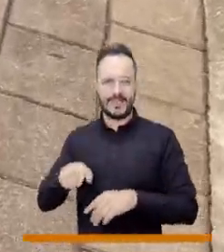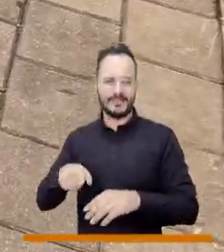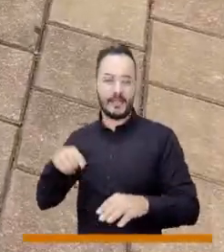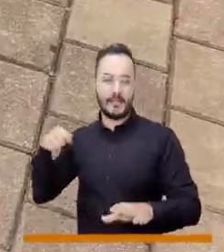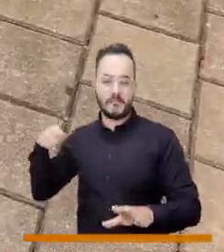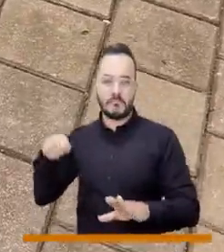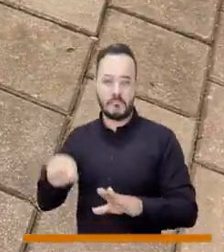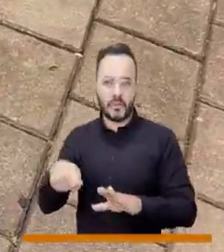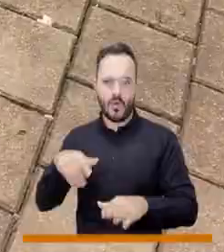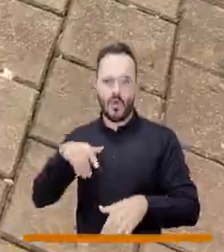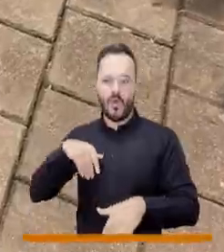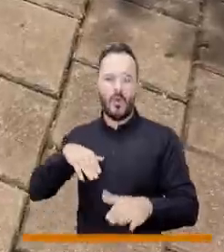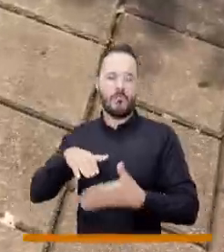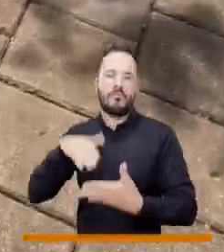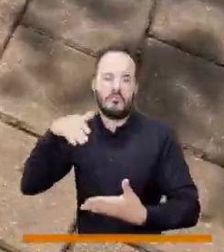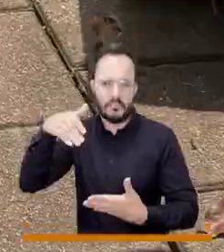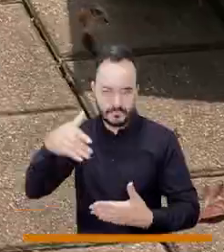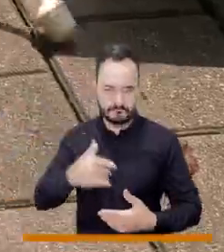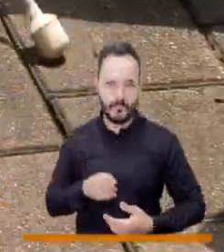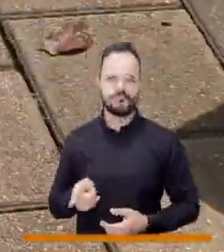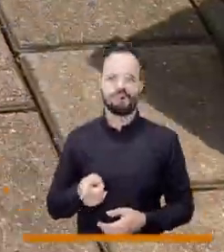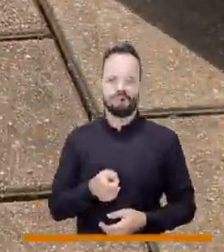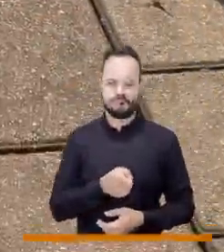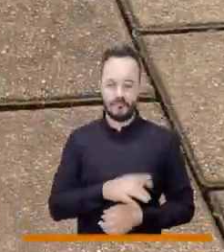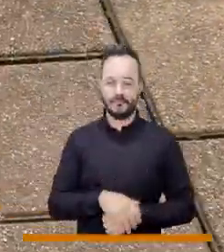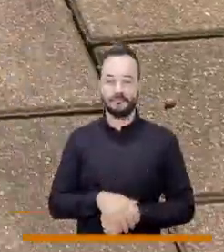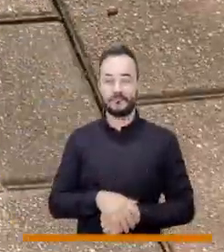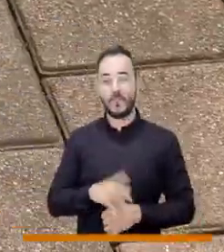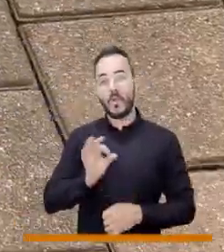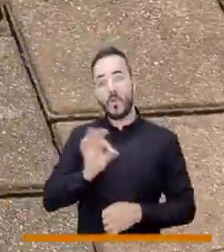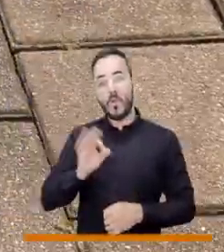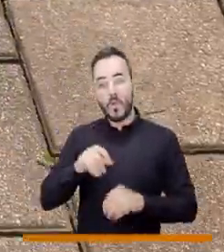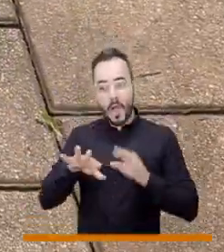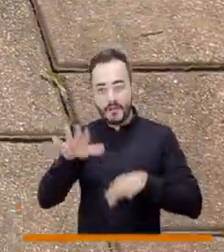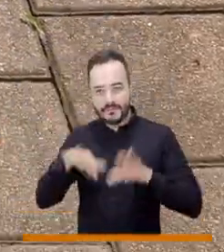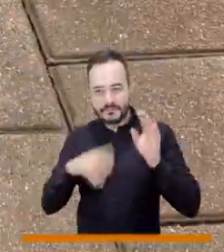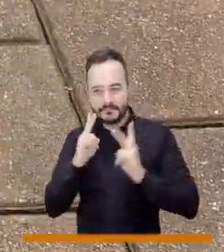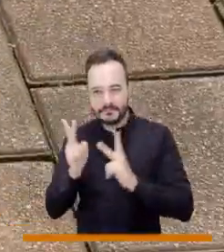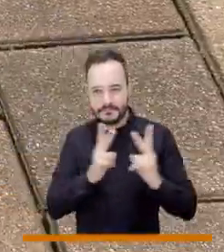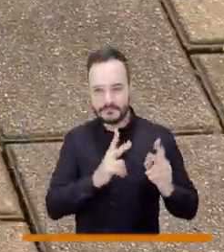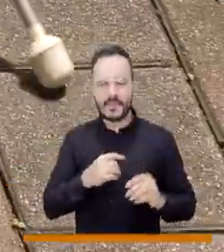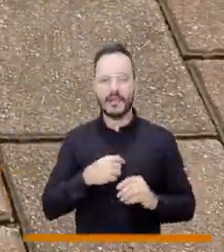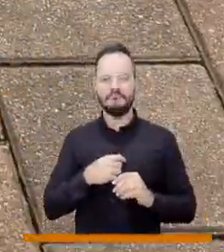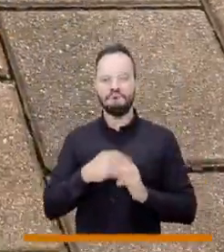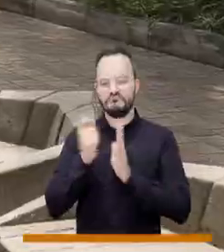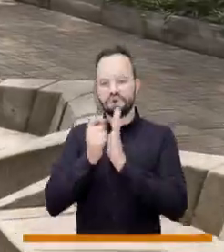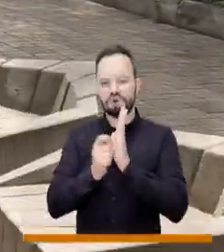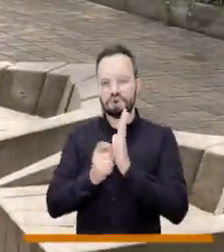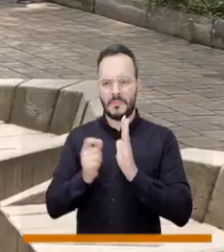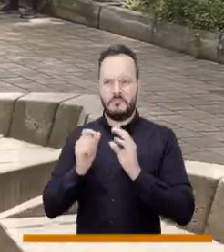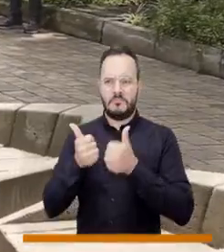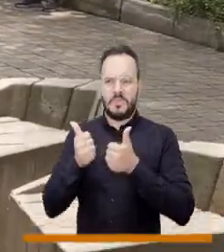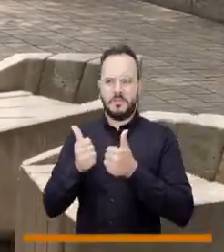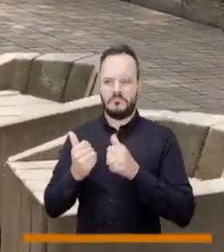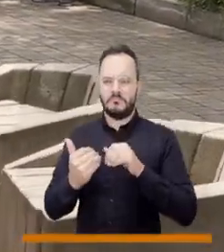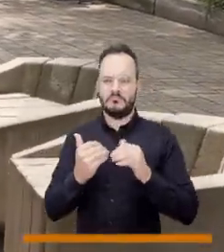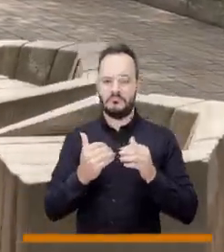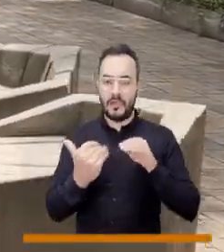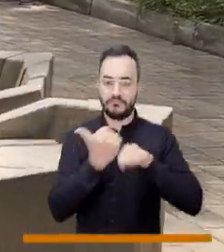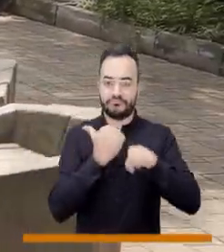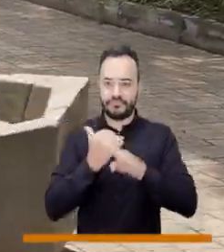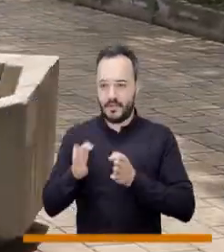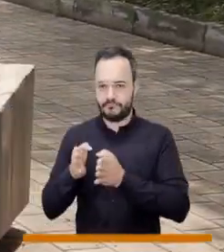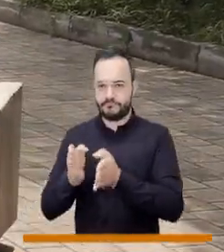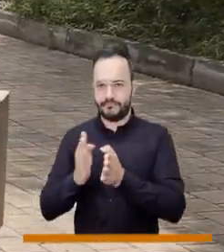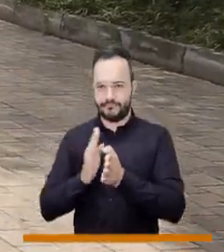baldosas y se tienden a terrel es por por acá cierto otra situación es que muchas veces las medidas están dispuestas en